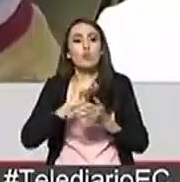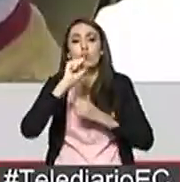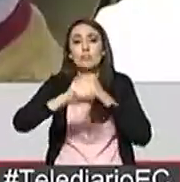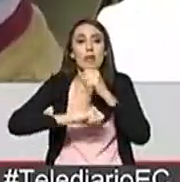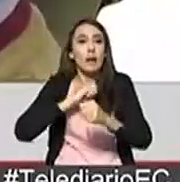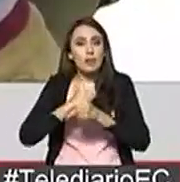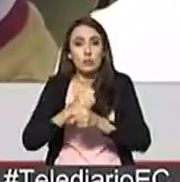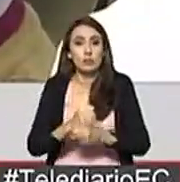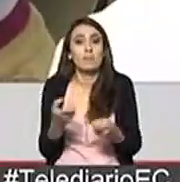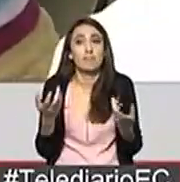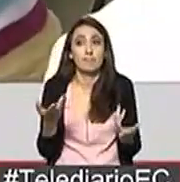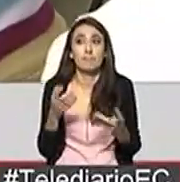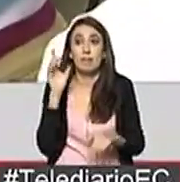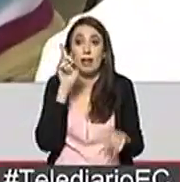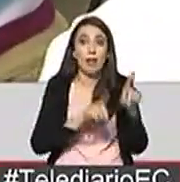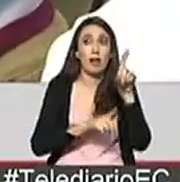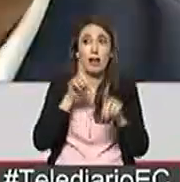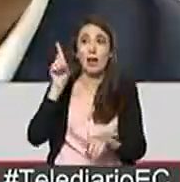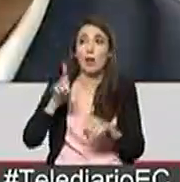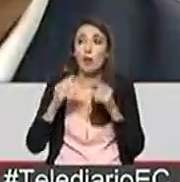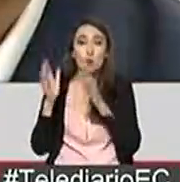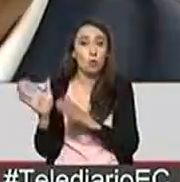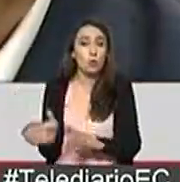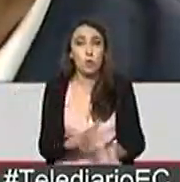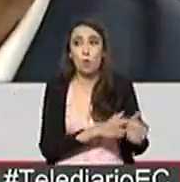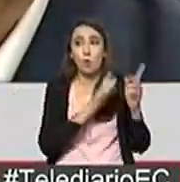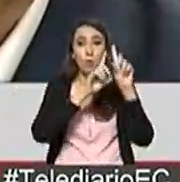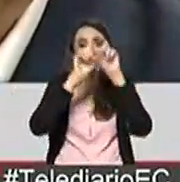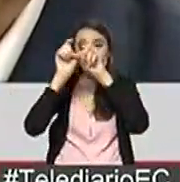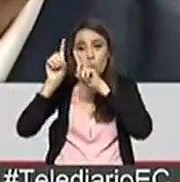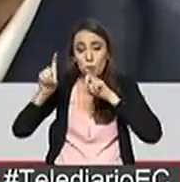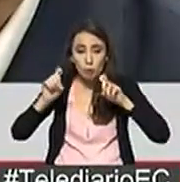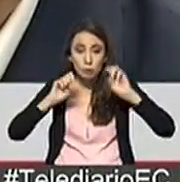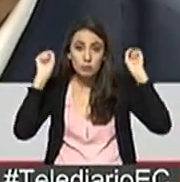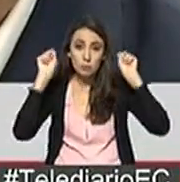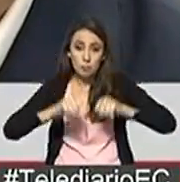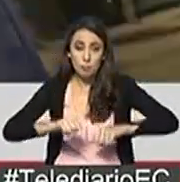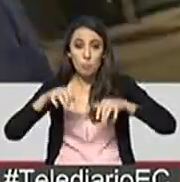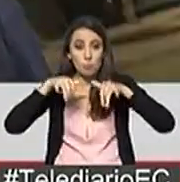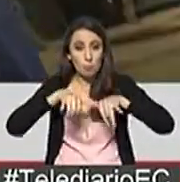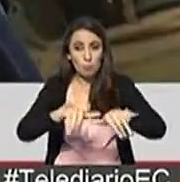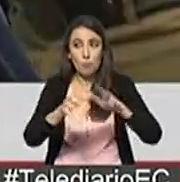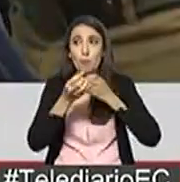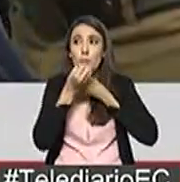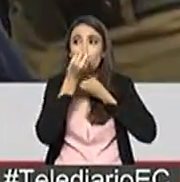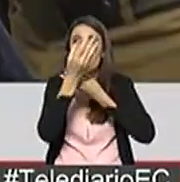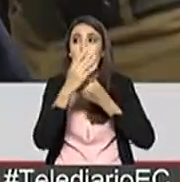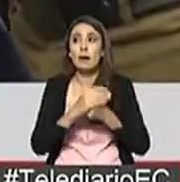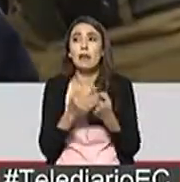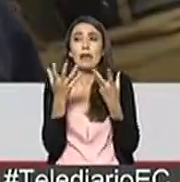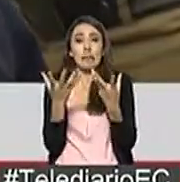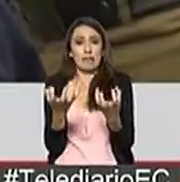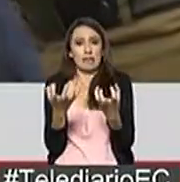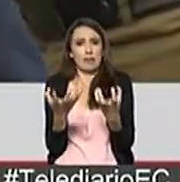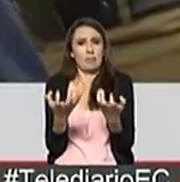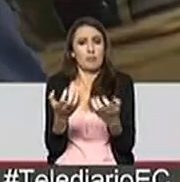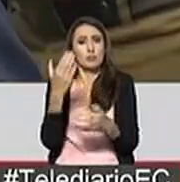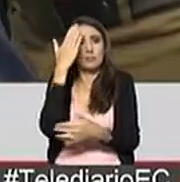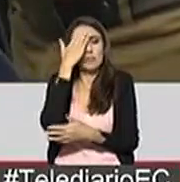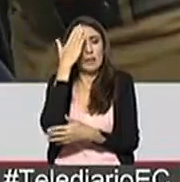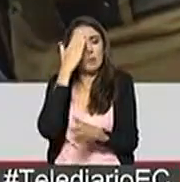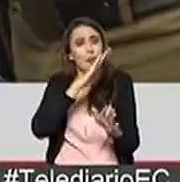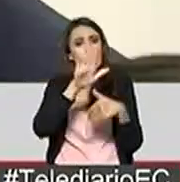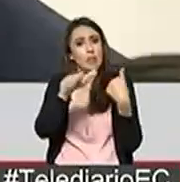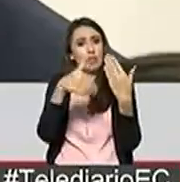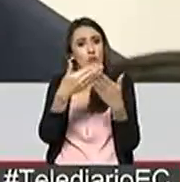países. Este día se absolvieron varias de las interrogantes de los legisladores para que puedan desarrollar su informe. Que a nosotros lo que nos interesa es tener todas las